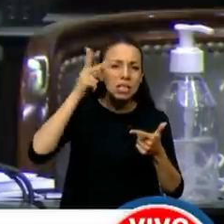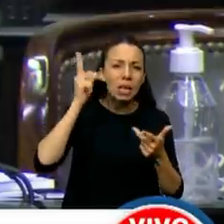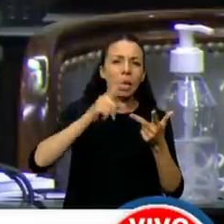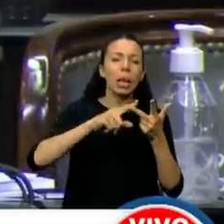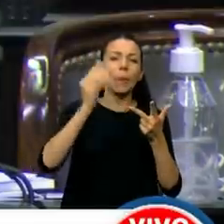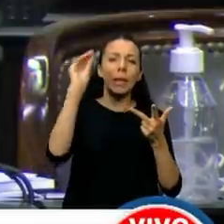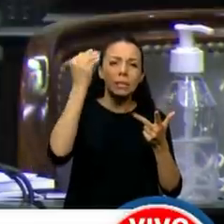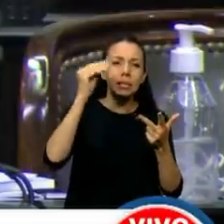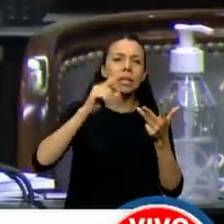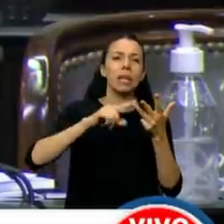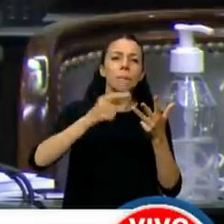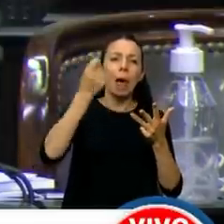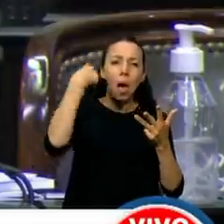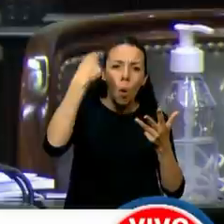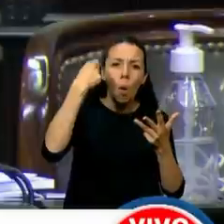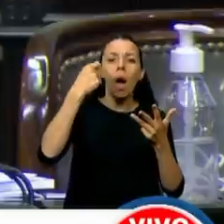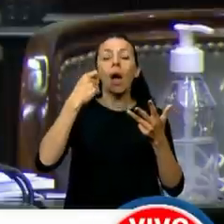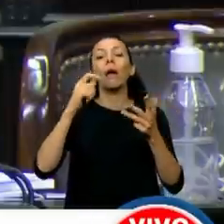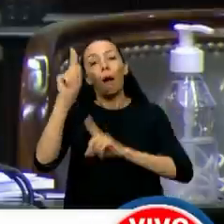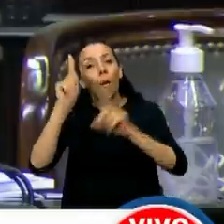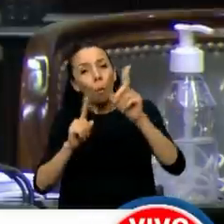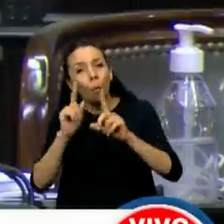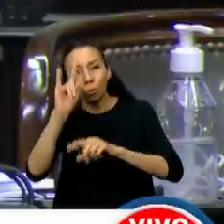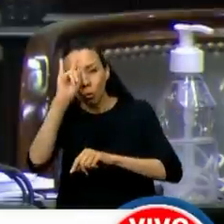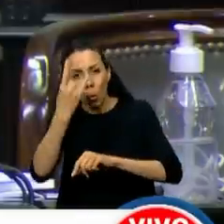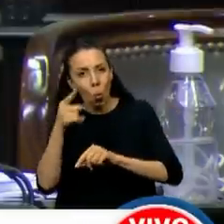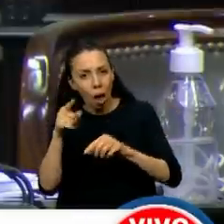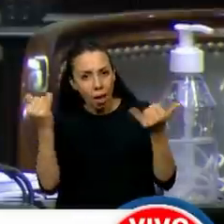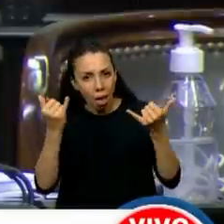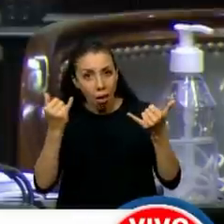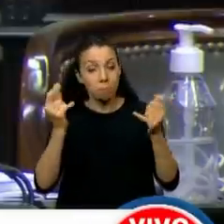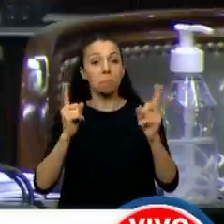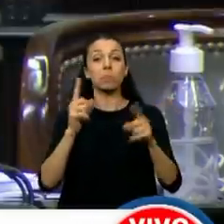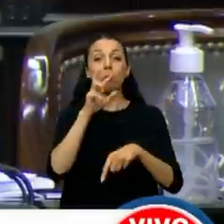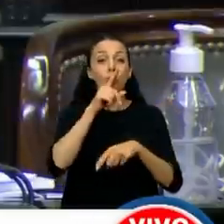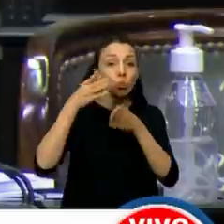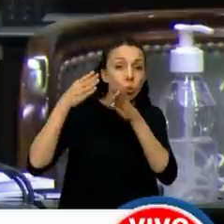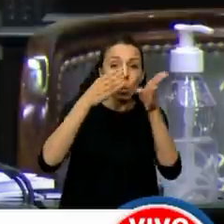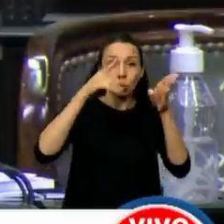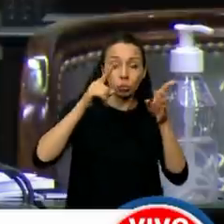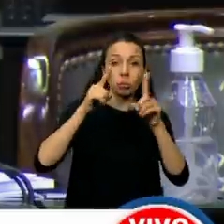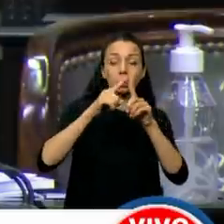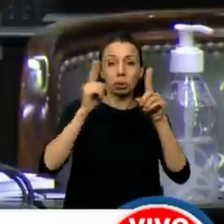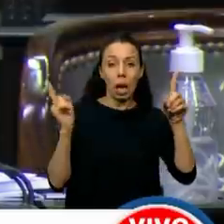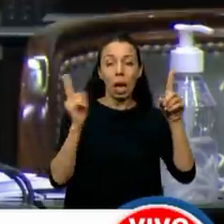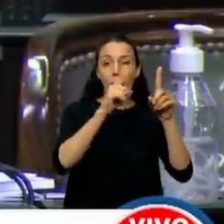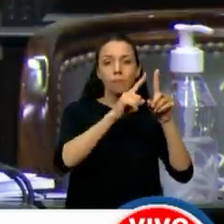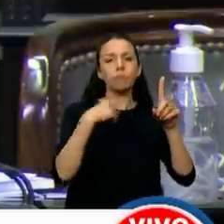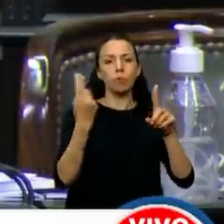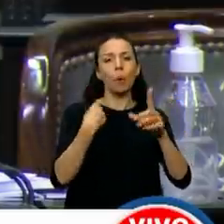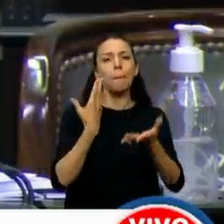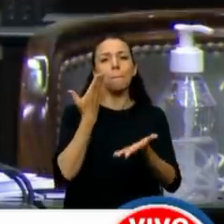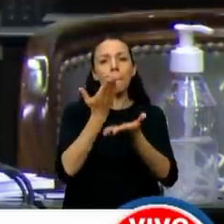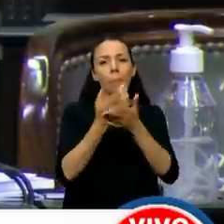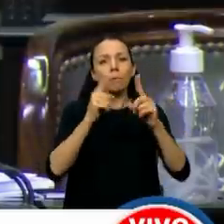muchos algunos de uruguay esa ruta para la cual hemos pedido la